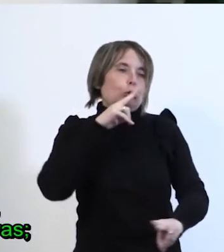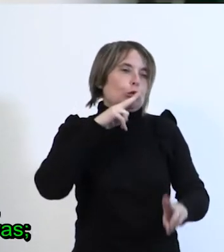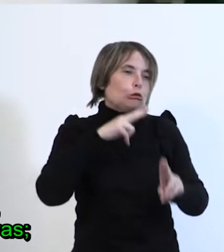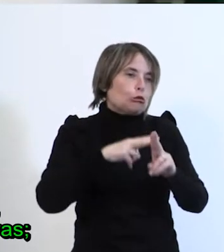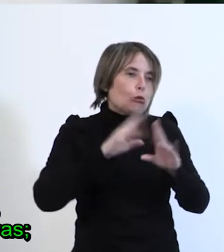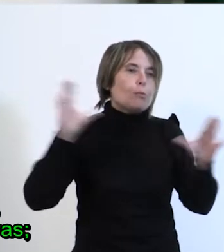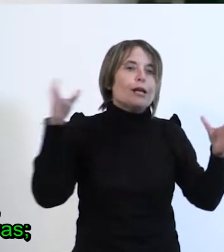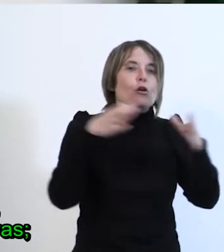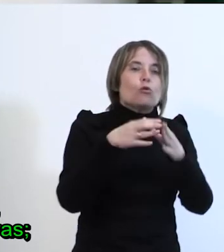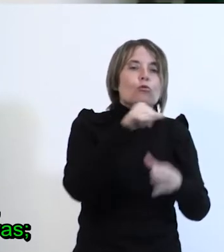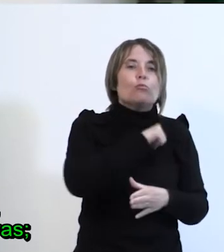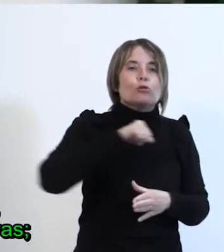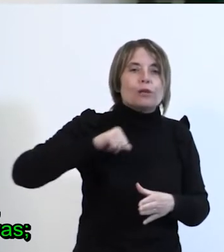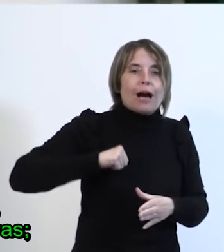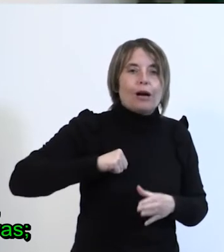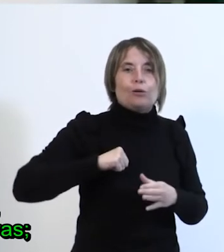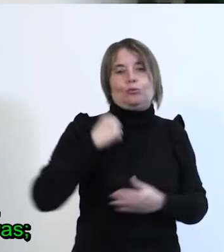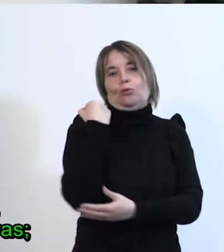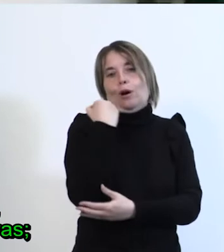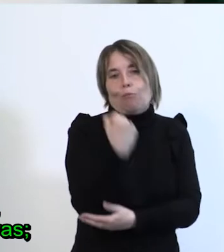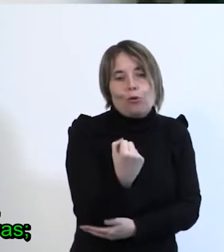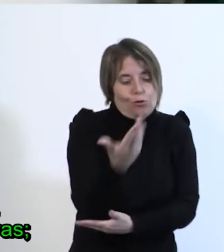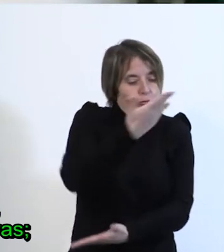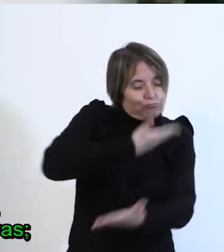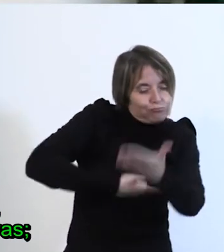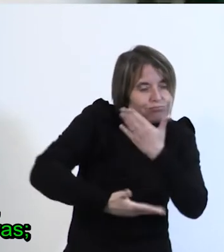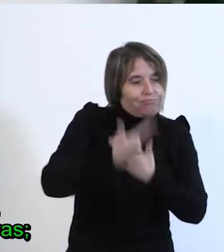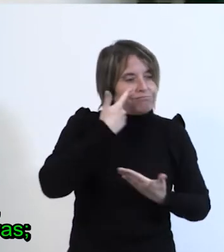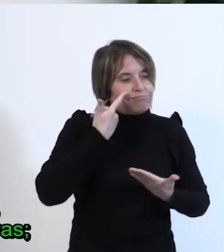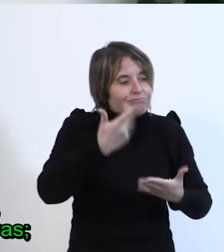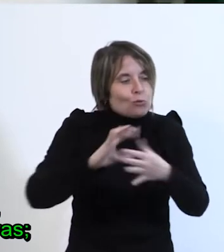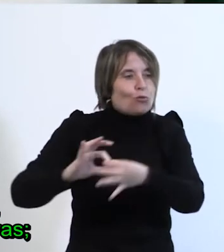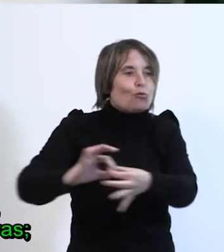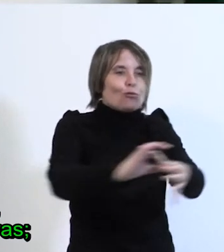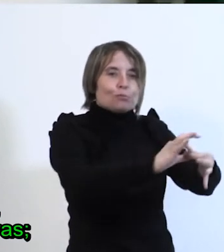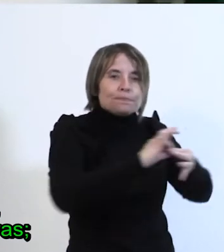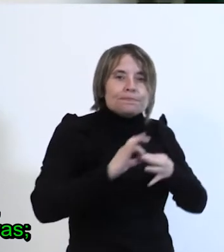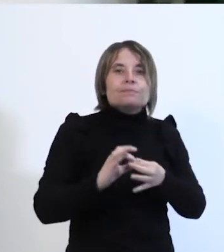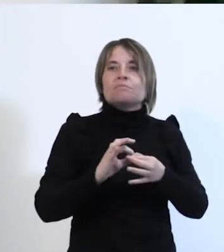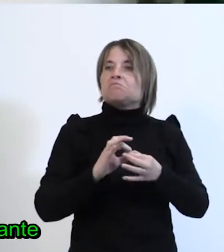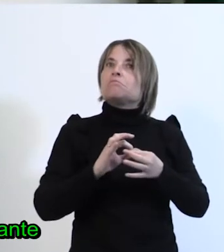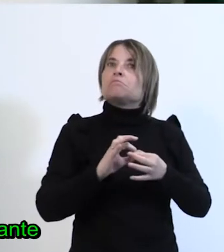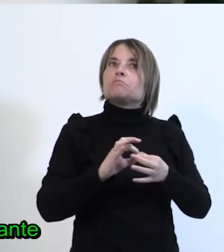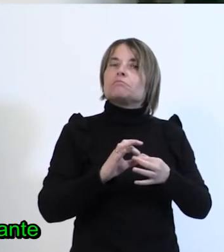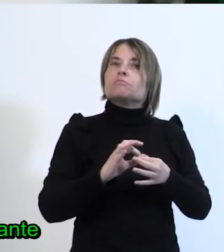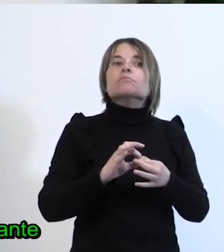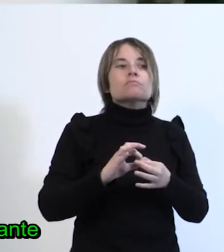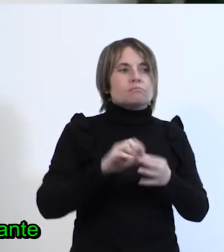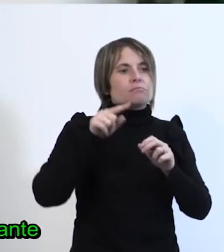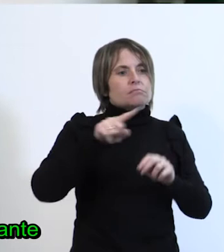se llaman grupos de autoapoyo, grupos de ayuda mutua, cooperativas,